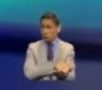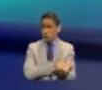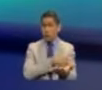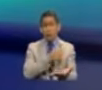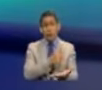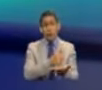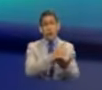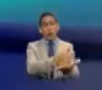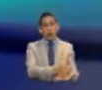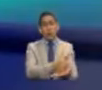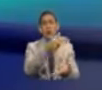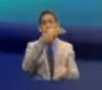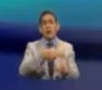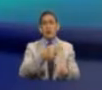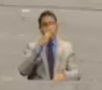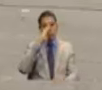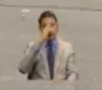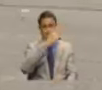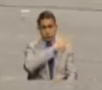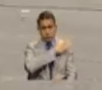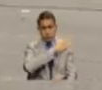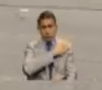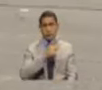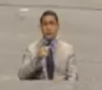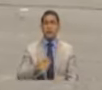del ejército.